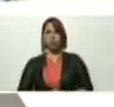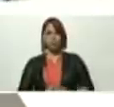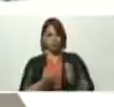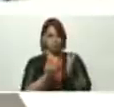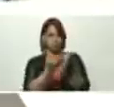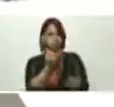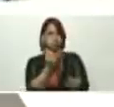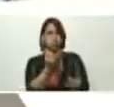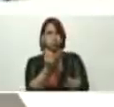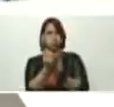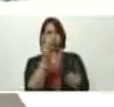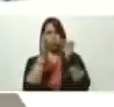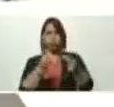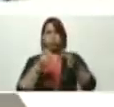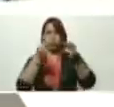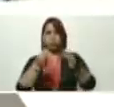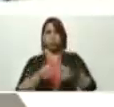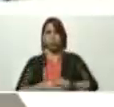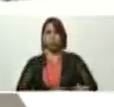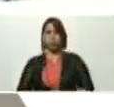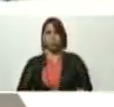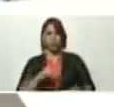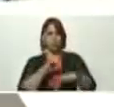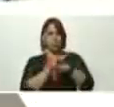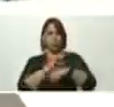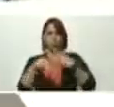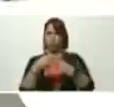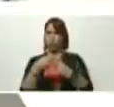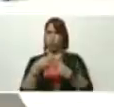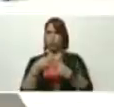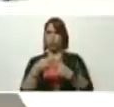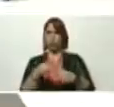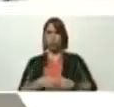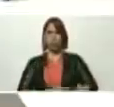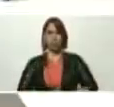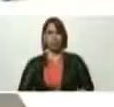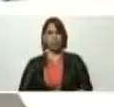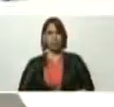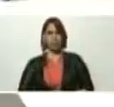leales, siempre, traidores, nunca.